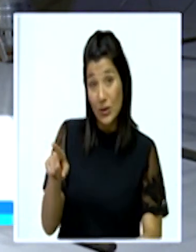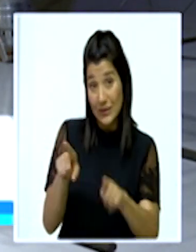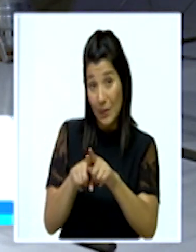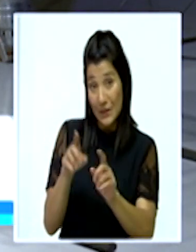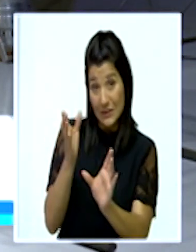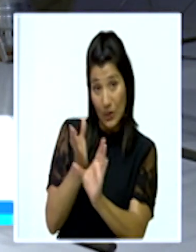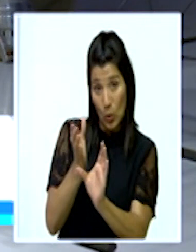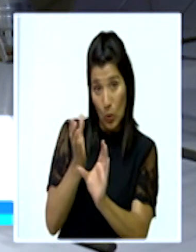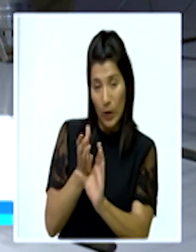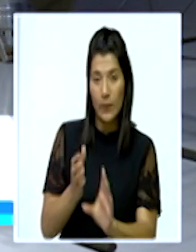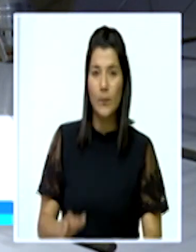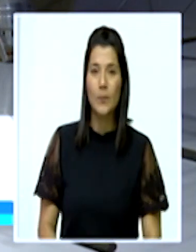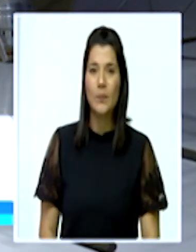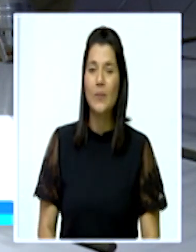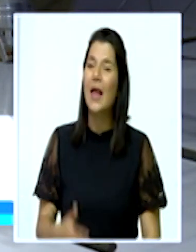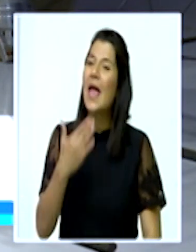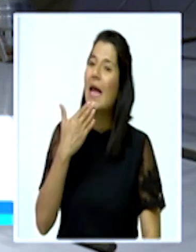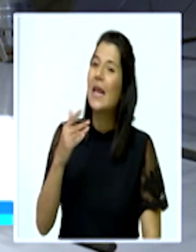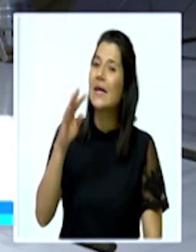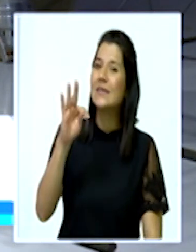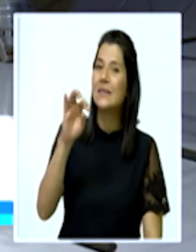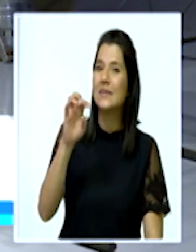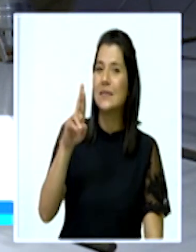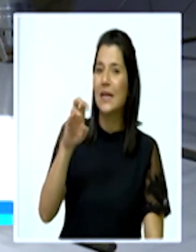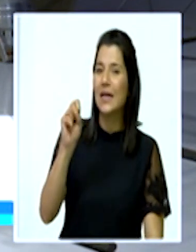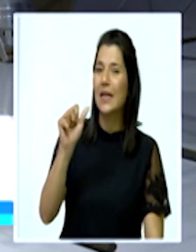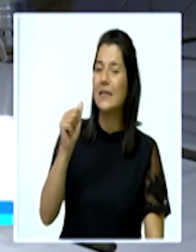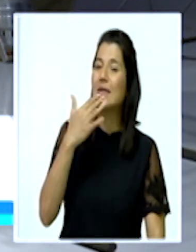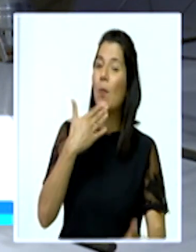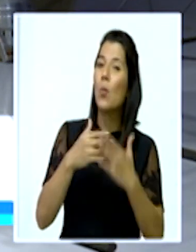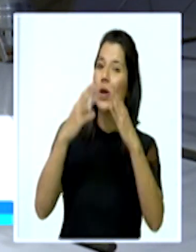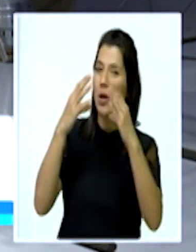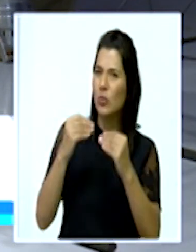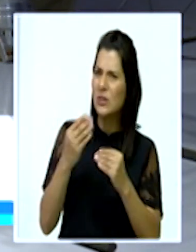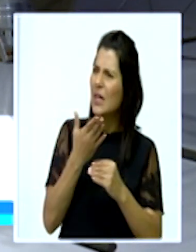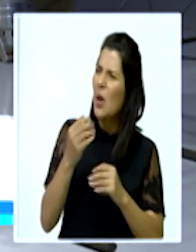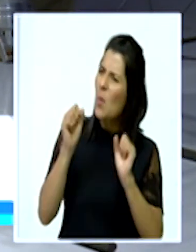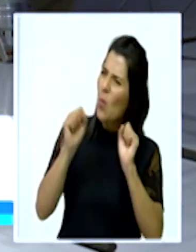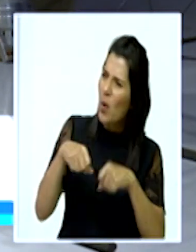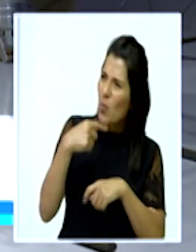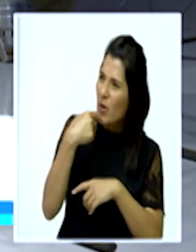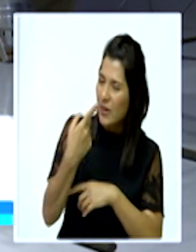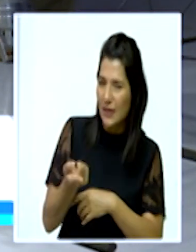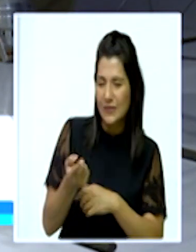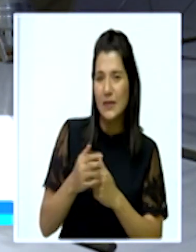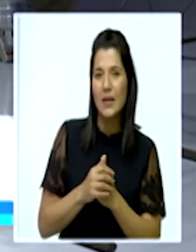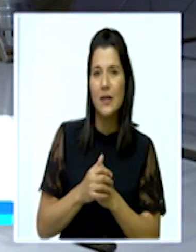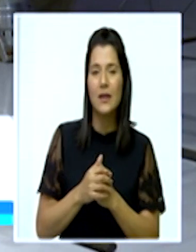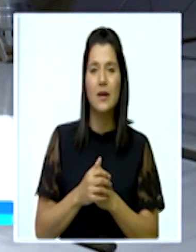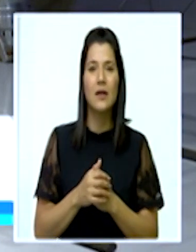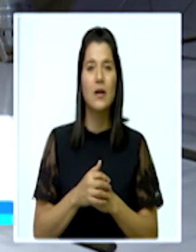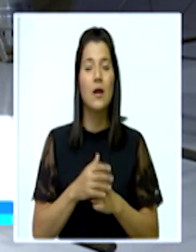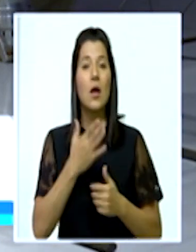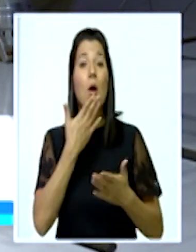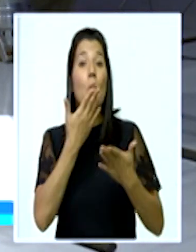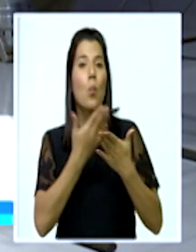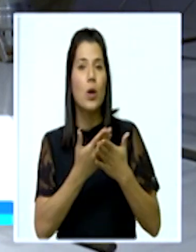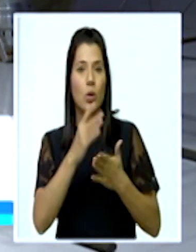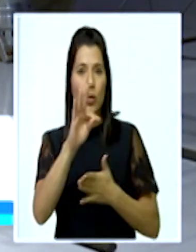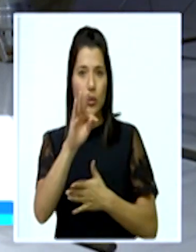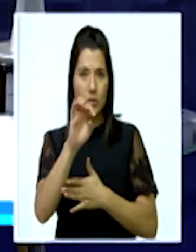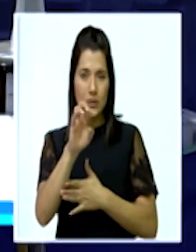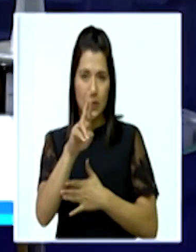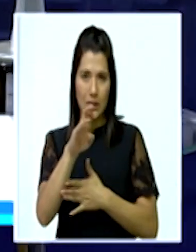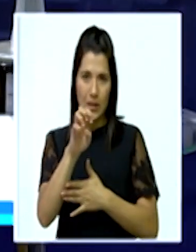psicóloga. Gracias, doña Teresa. Muy buenas noches. ¿Qué le podemos decir? ¿Qué respuesta podemos dar? Bueno, doña Teresa, vamos